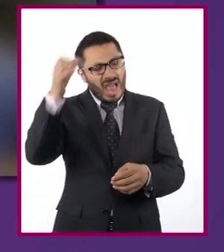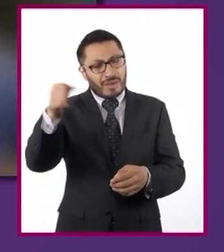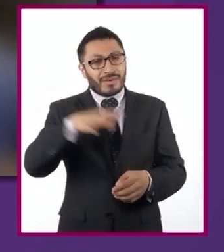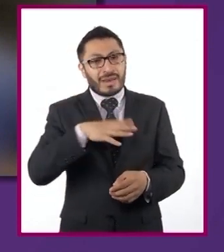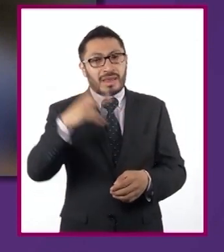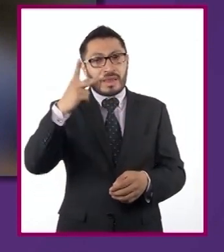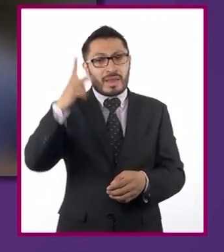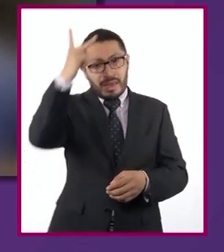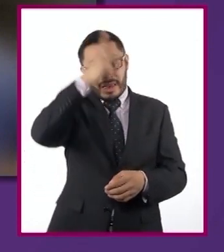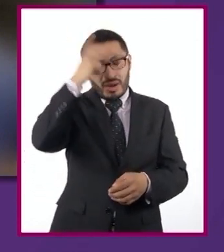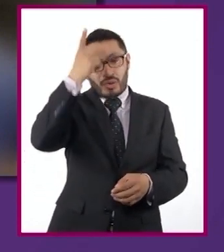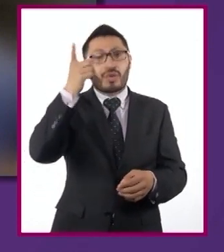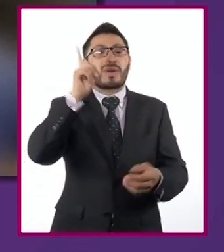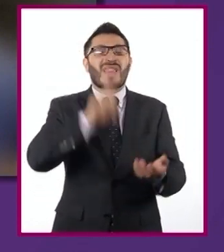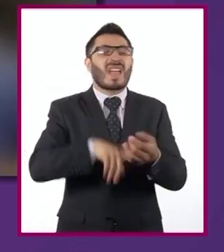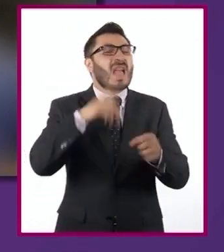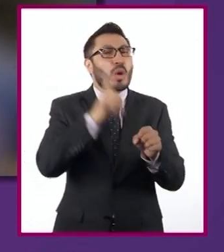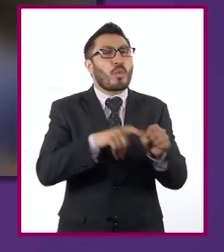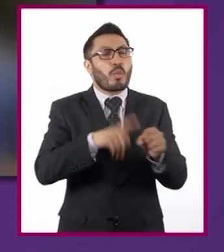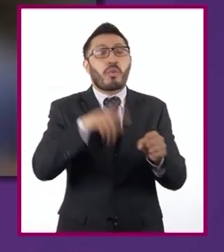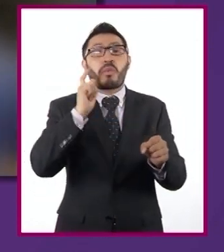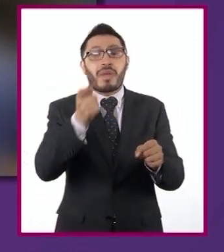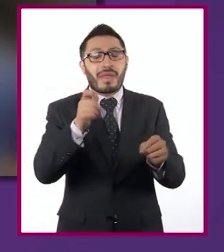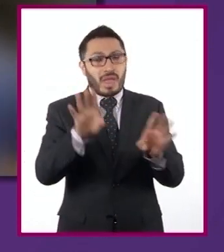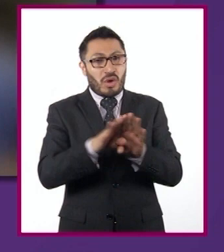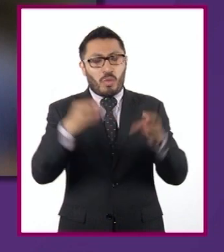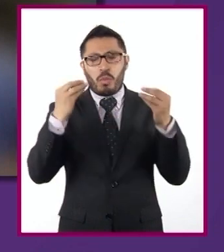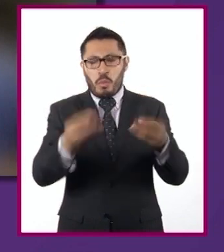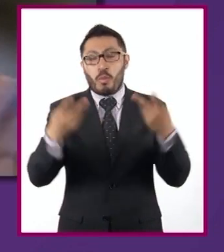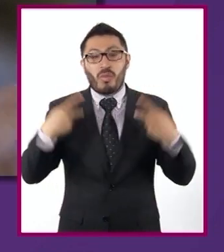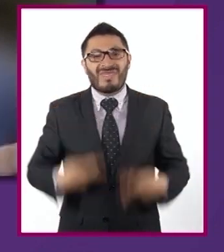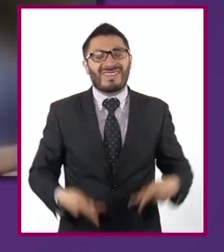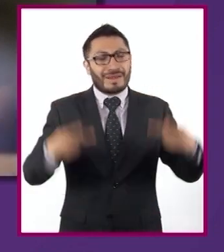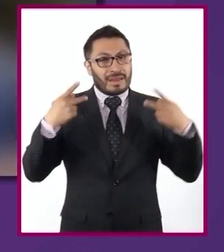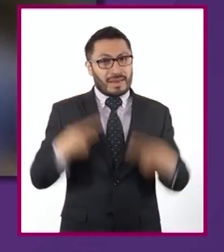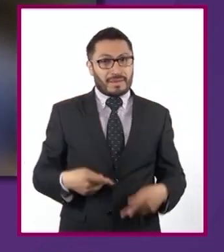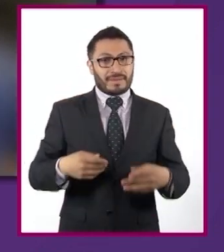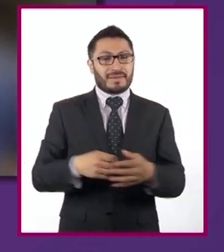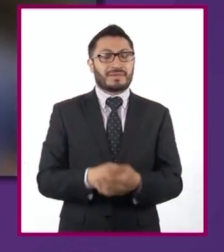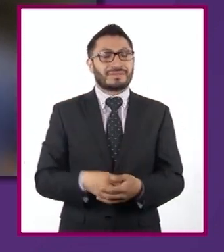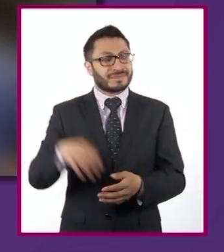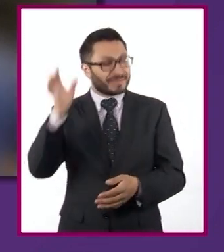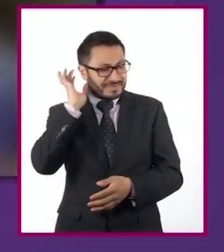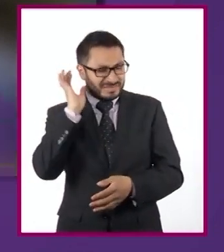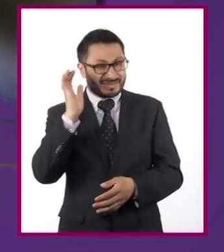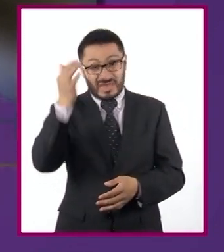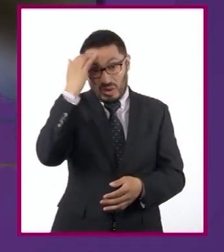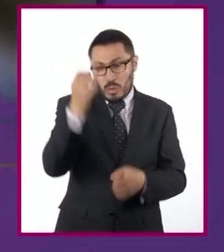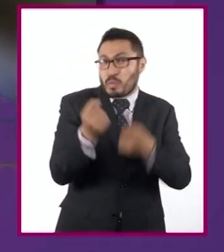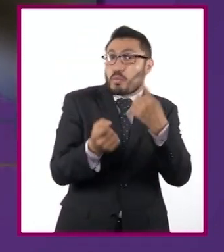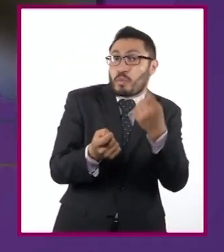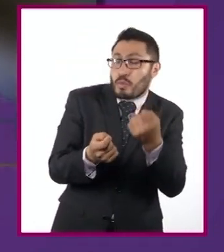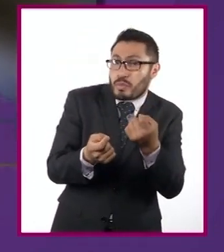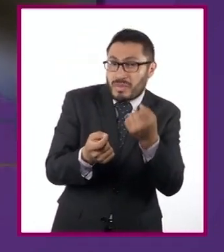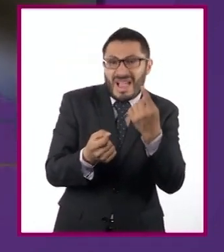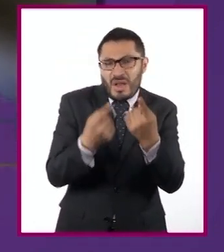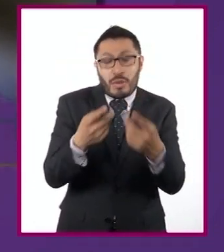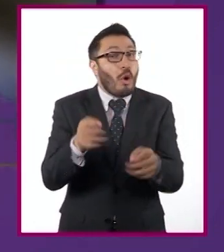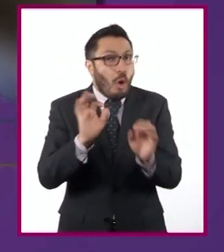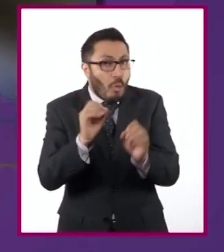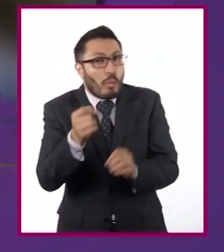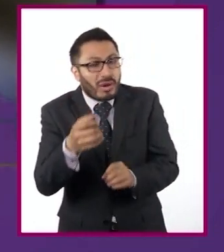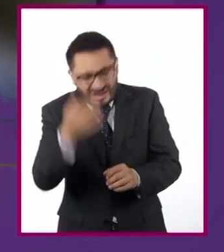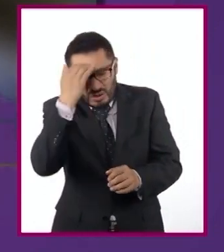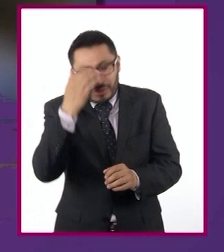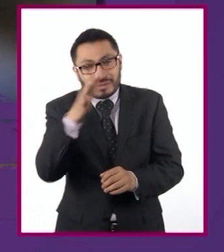la psicología del color, del cual la mayoría de las personas por lo menos ha escuchado hablar. La psicología del